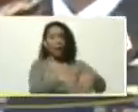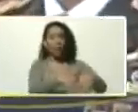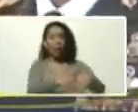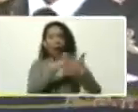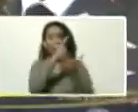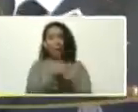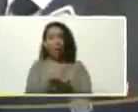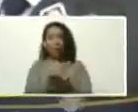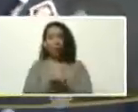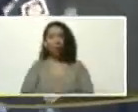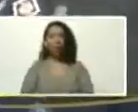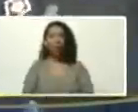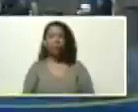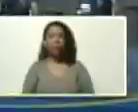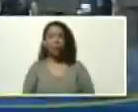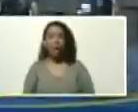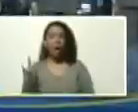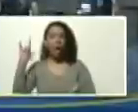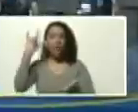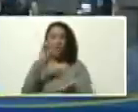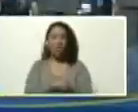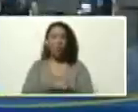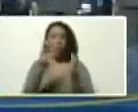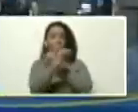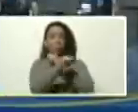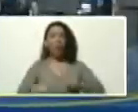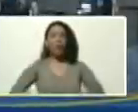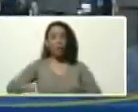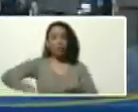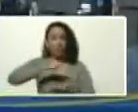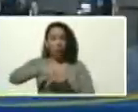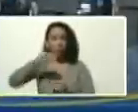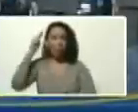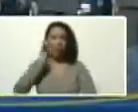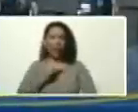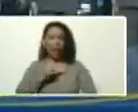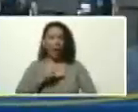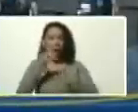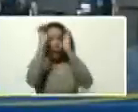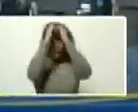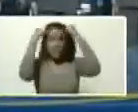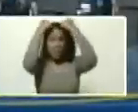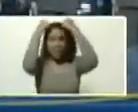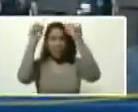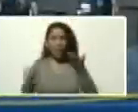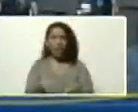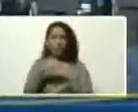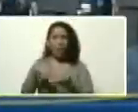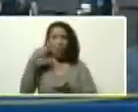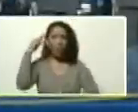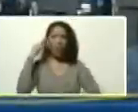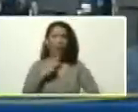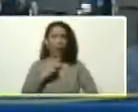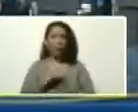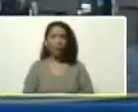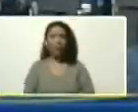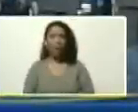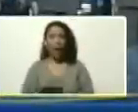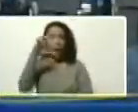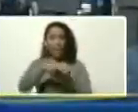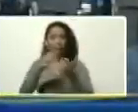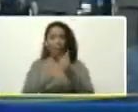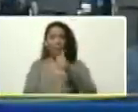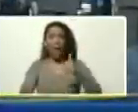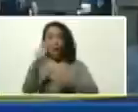Armada, Aviación, Guardia Nacional Bolivariana, Milicia Nacional Bolivariana, Estado Mayor